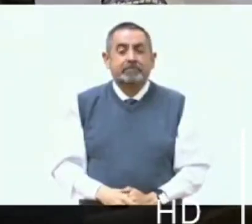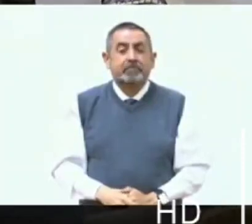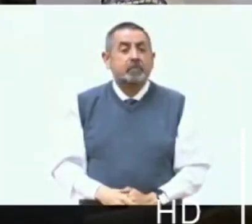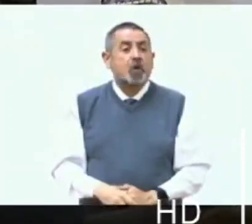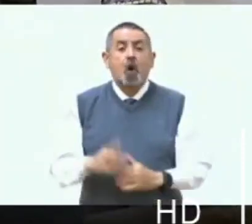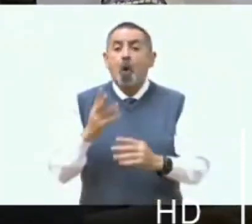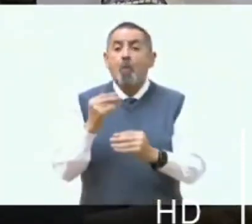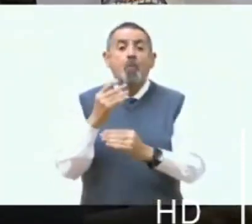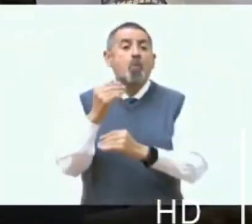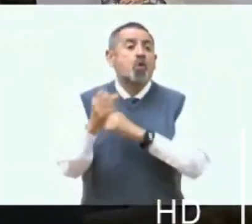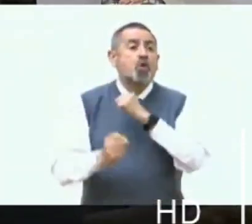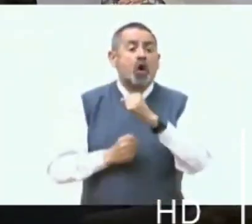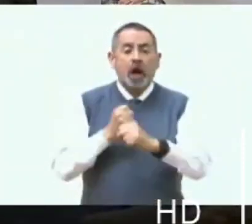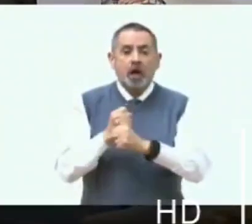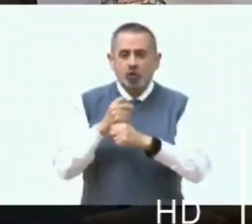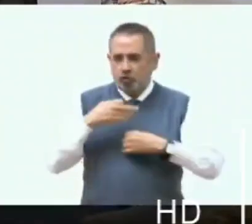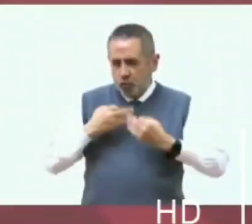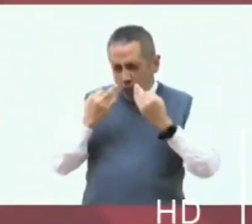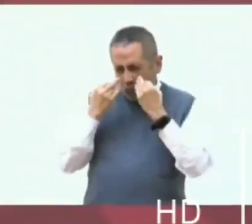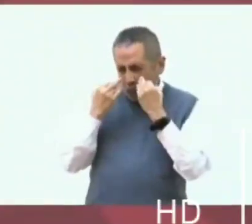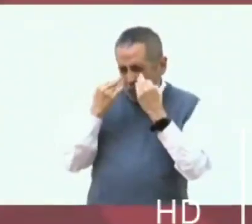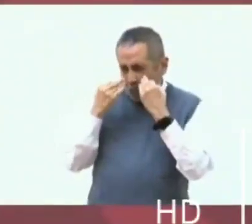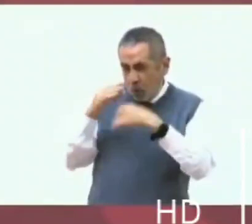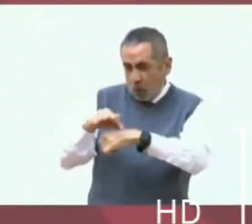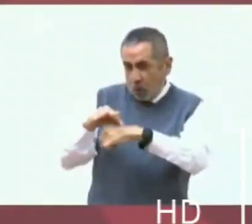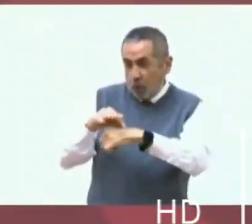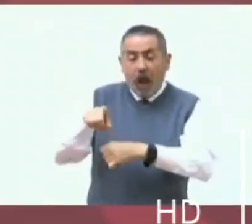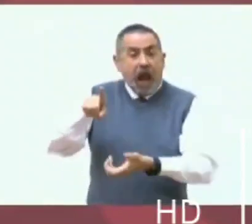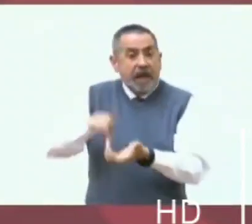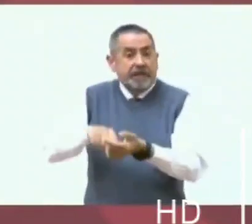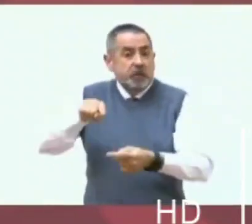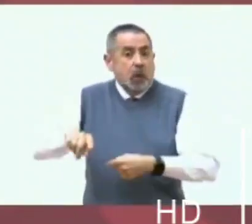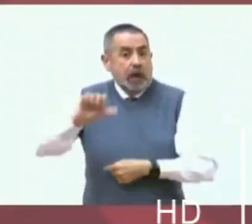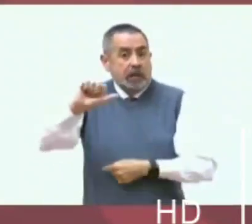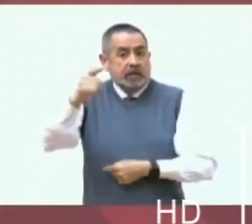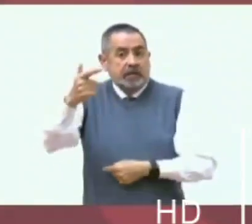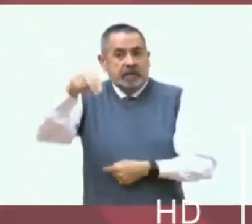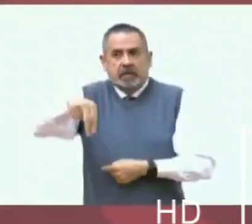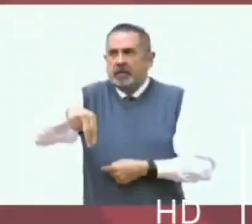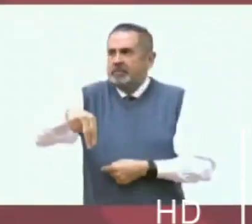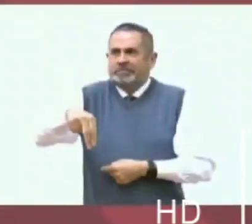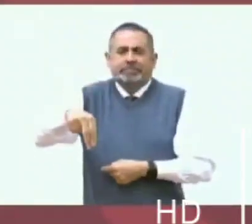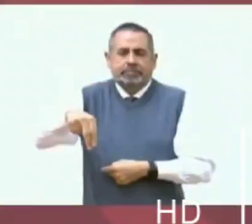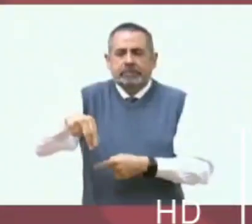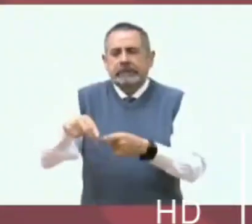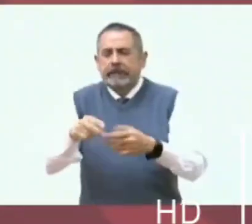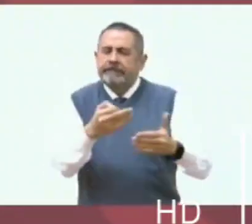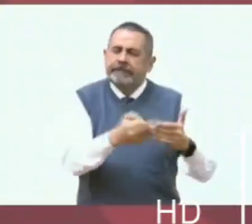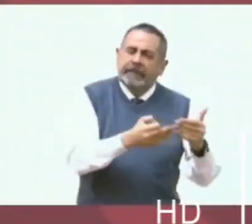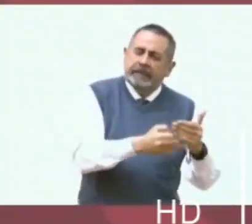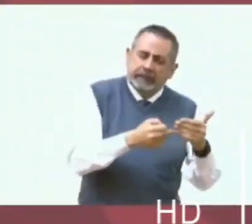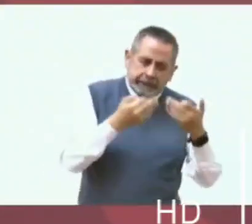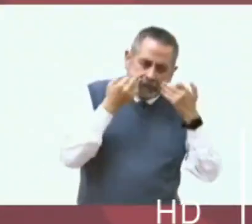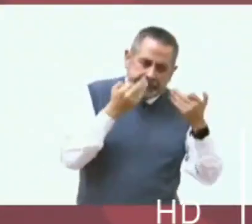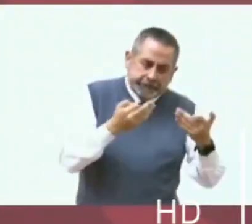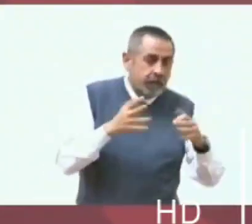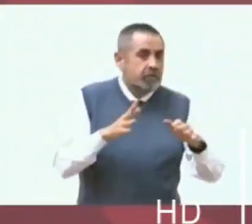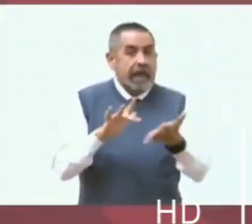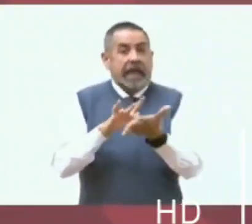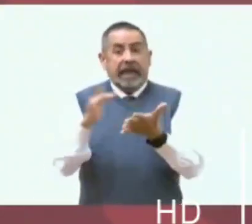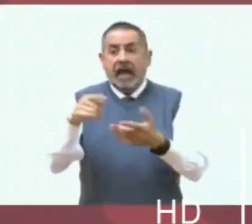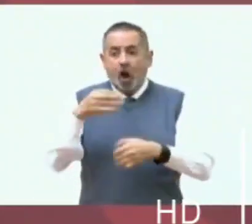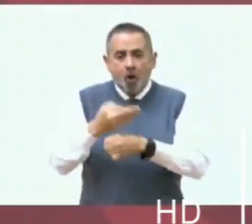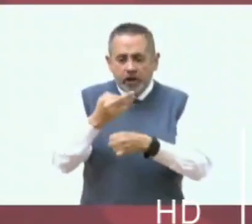Durante muchos años he sido testigo de lo que se ha hecho en este archivo y de lo que se ha dejado de hacer. Y es precisamente gracias a